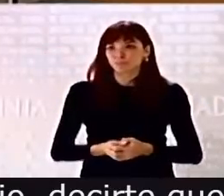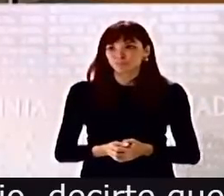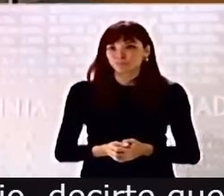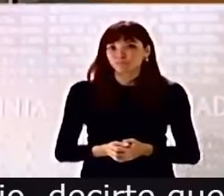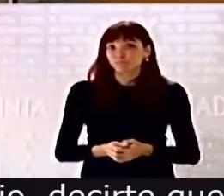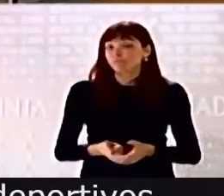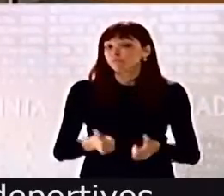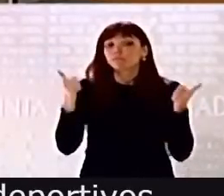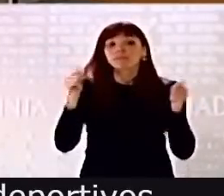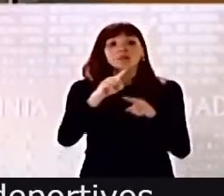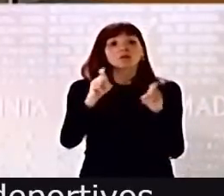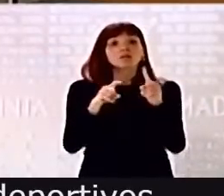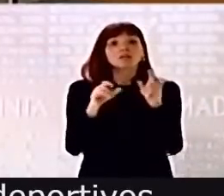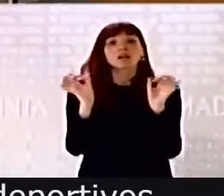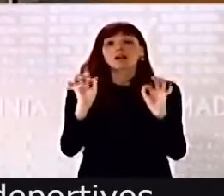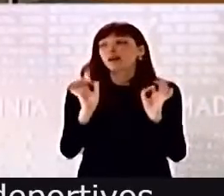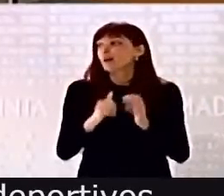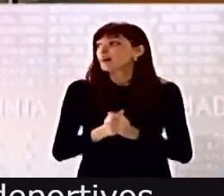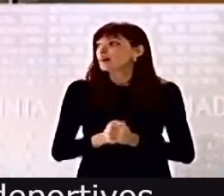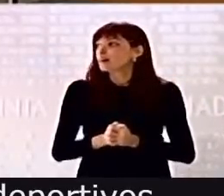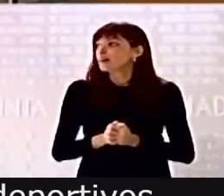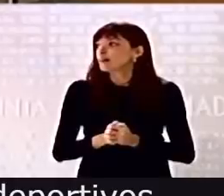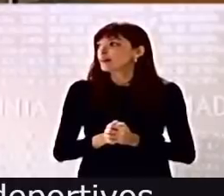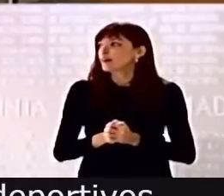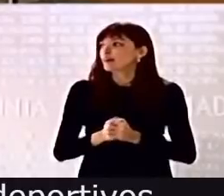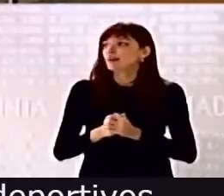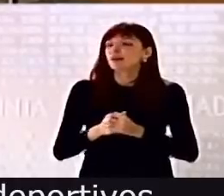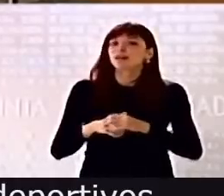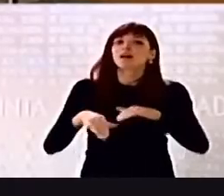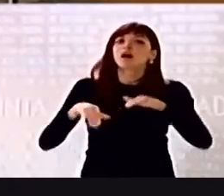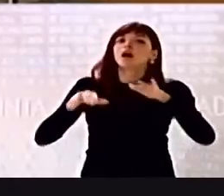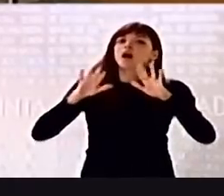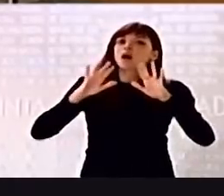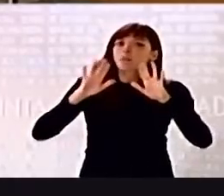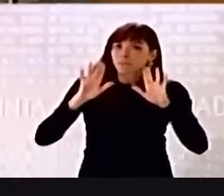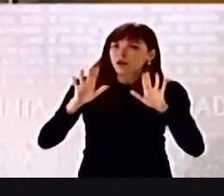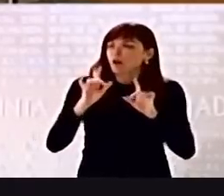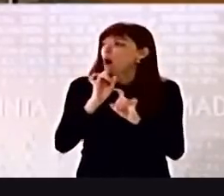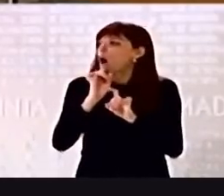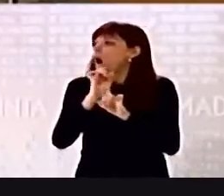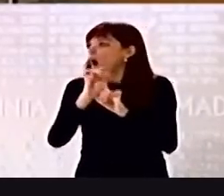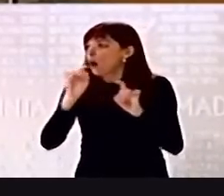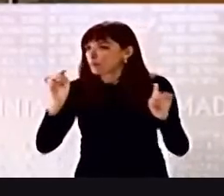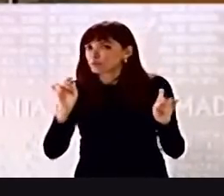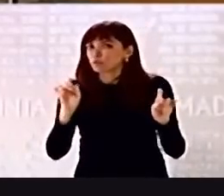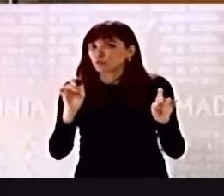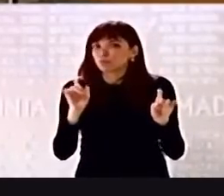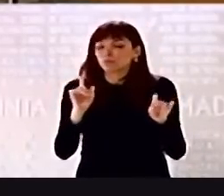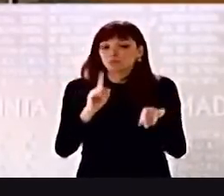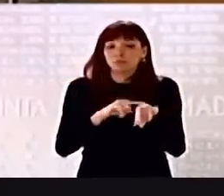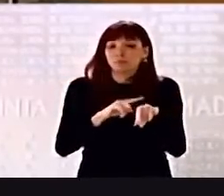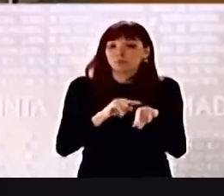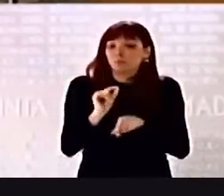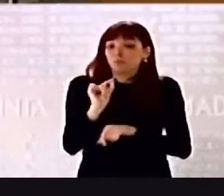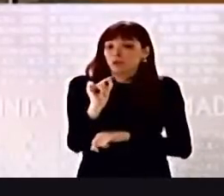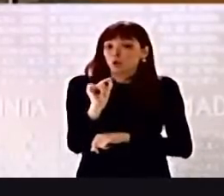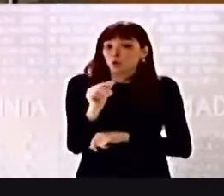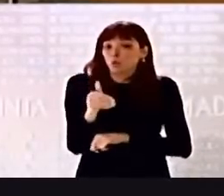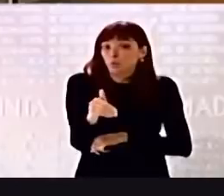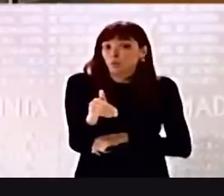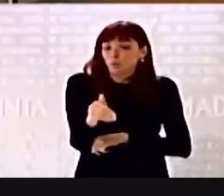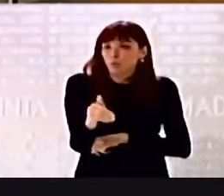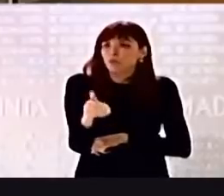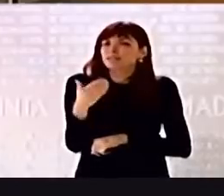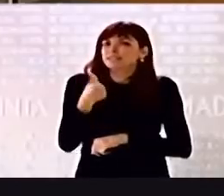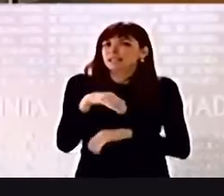Pues si no hay ninguna pregunta más, No obstante, ya digo que recibirán ahora, de que pasen unos minutos, recibirán